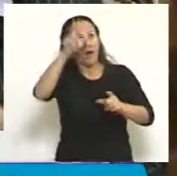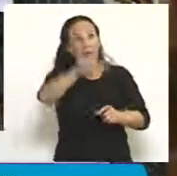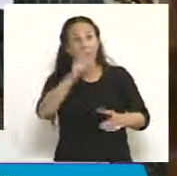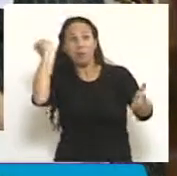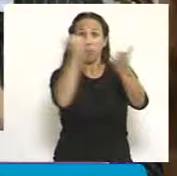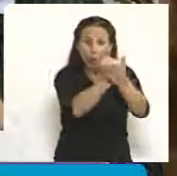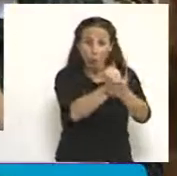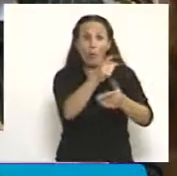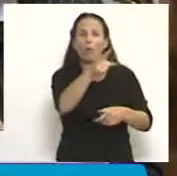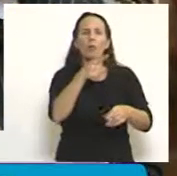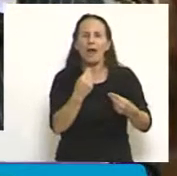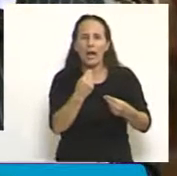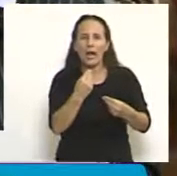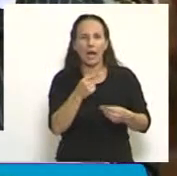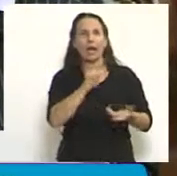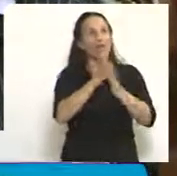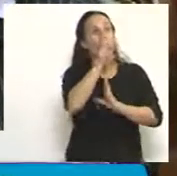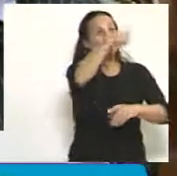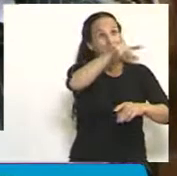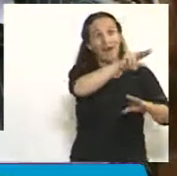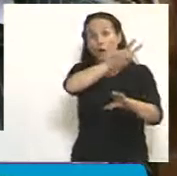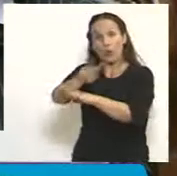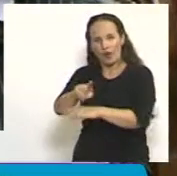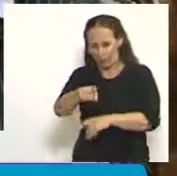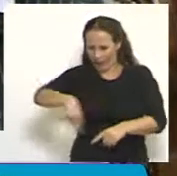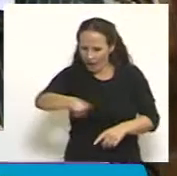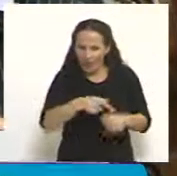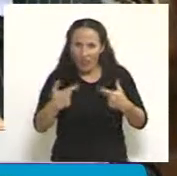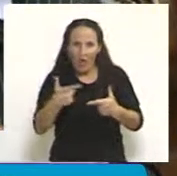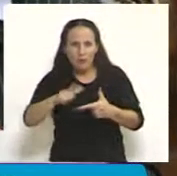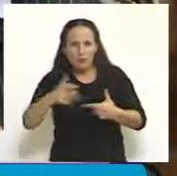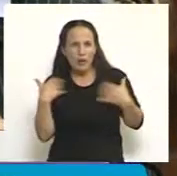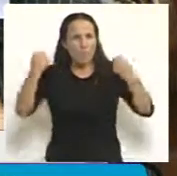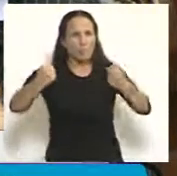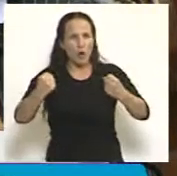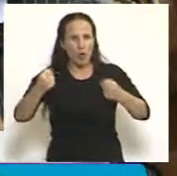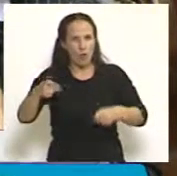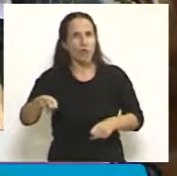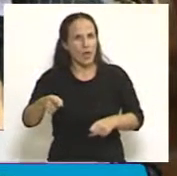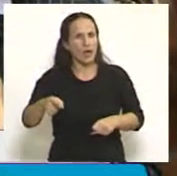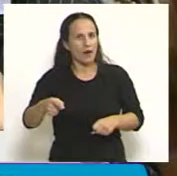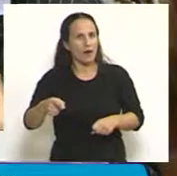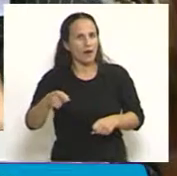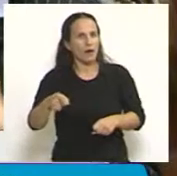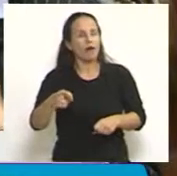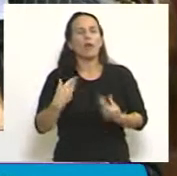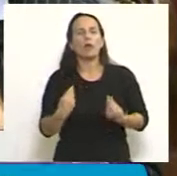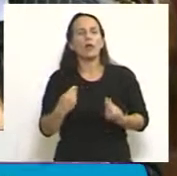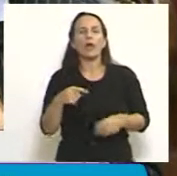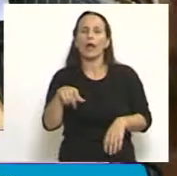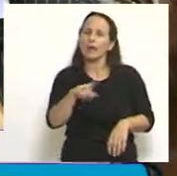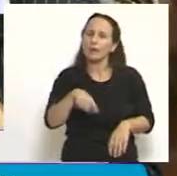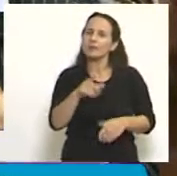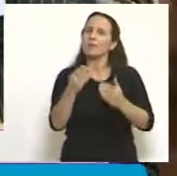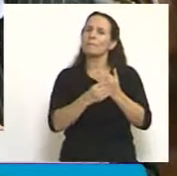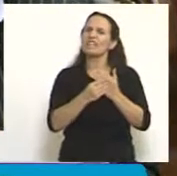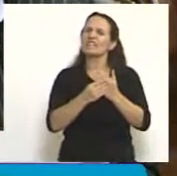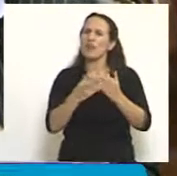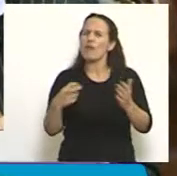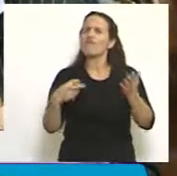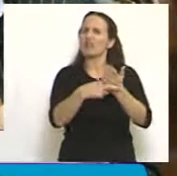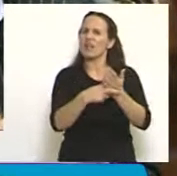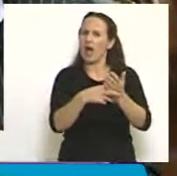particular, se cumple absolutamente todos los principios de transparencia que podemos ver también en el Ministerio Público de la Defensa.